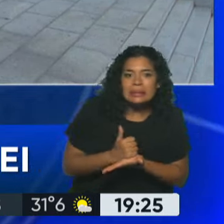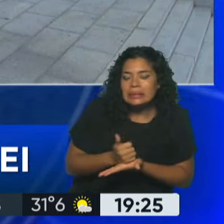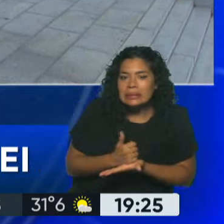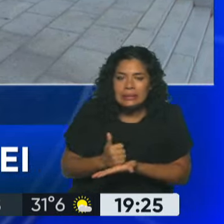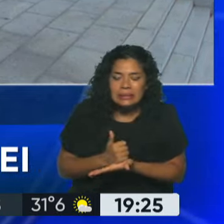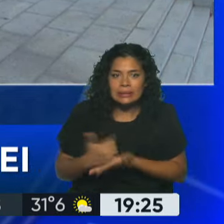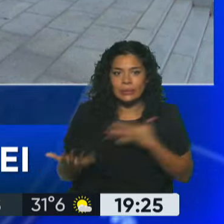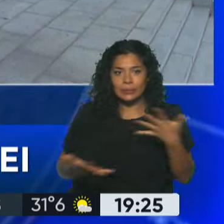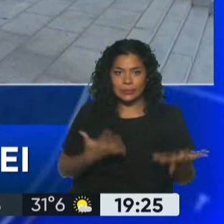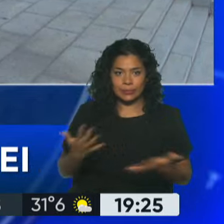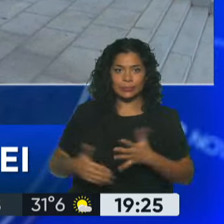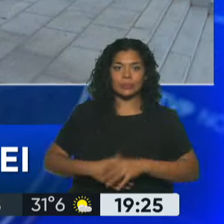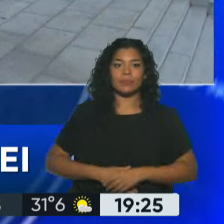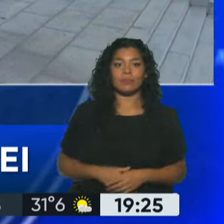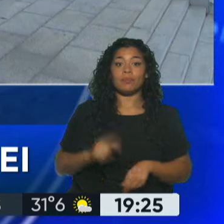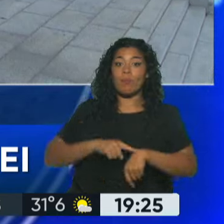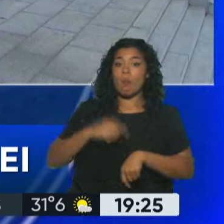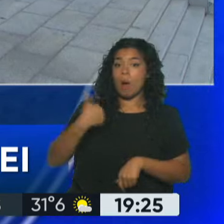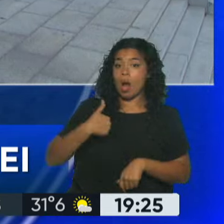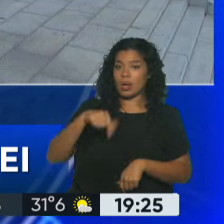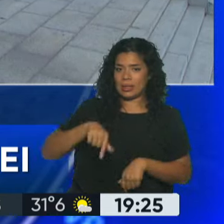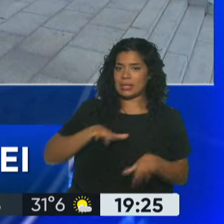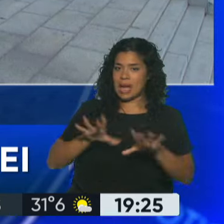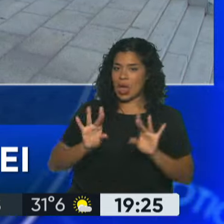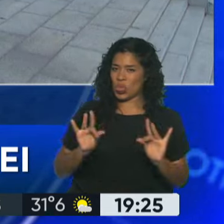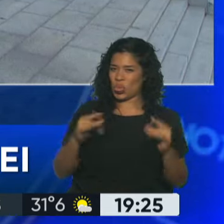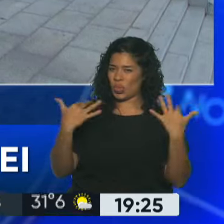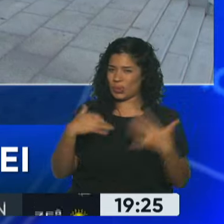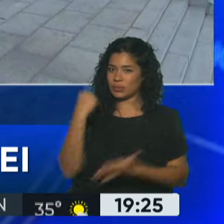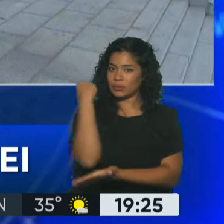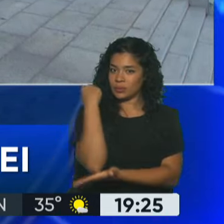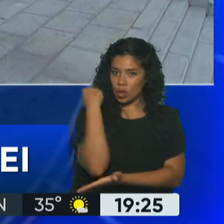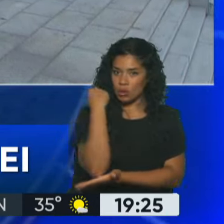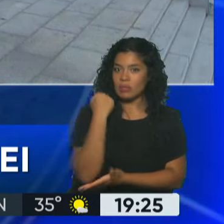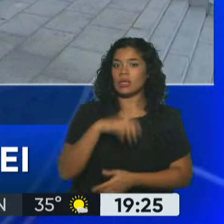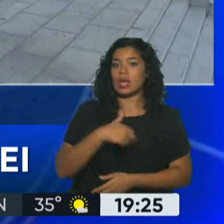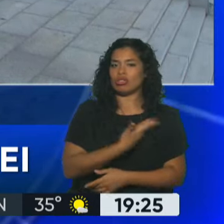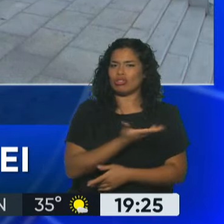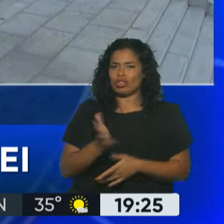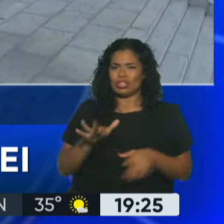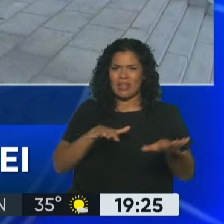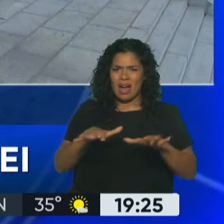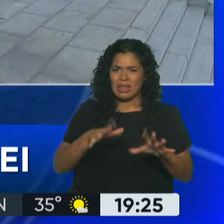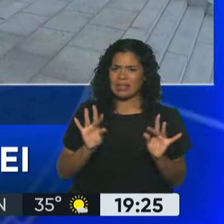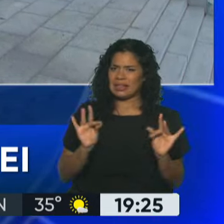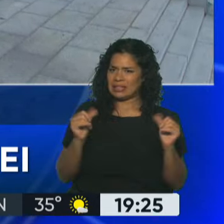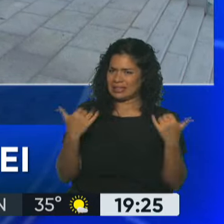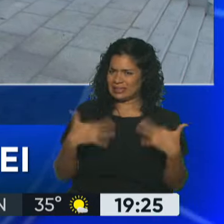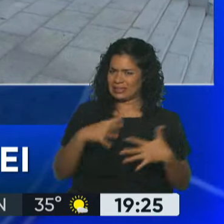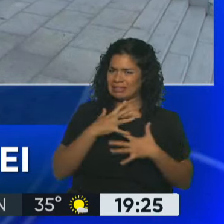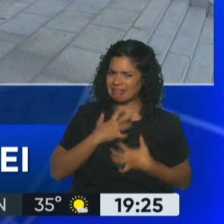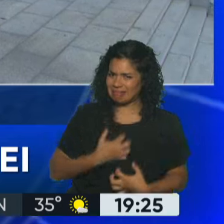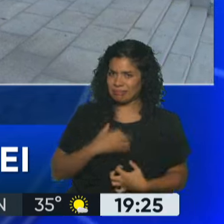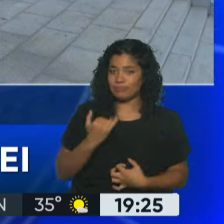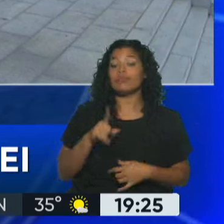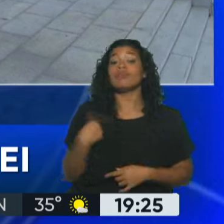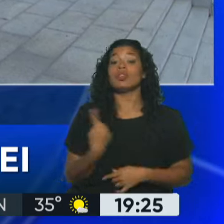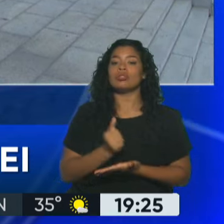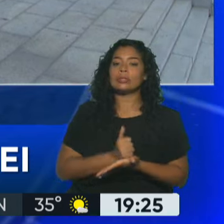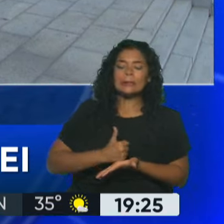Argentina está viviendo un momento extremadamente delicado económico socialmente angustiante Entonces siempre hay expectativas con las